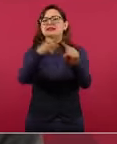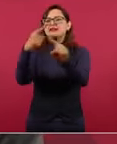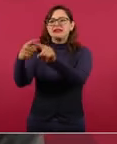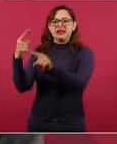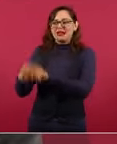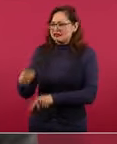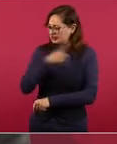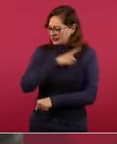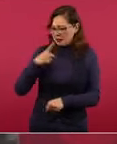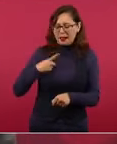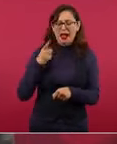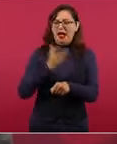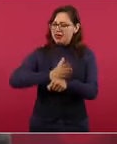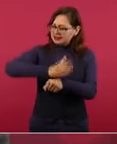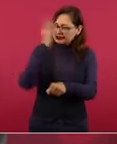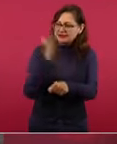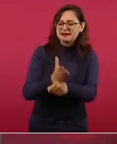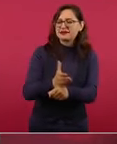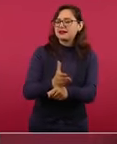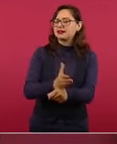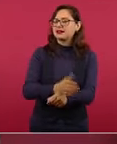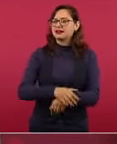y hasta